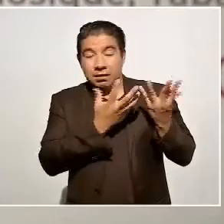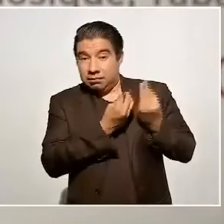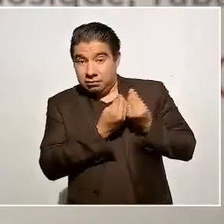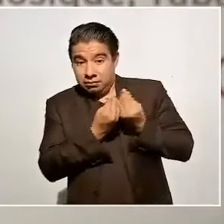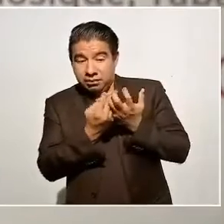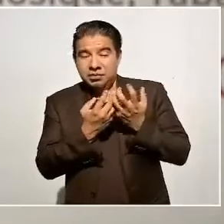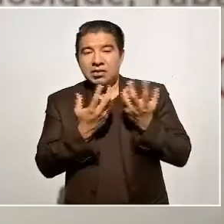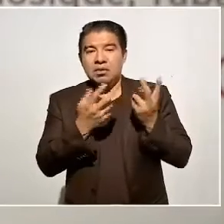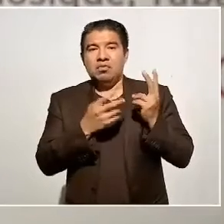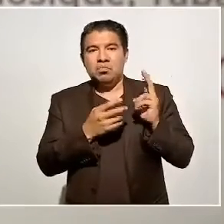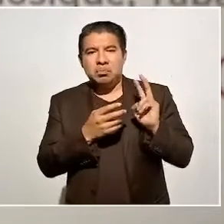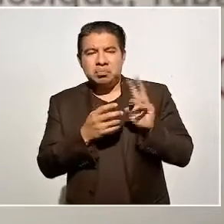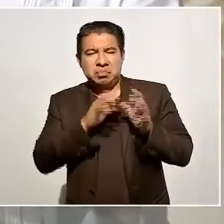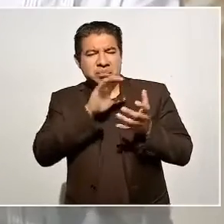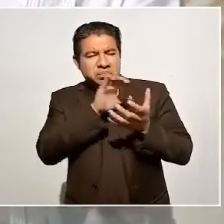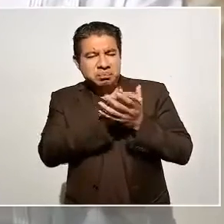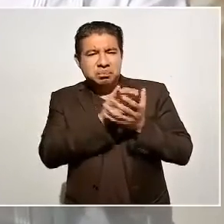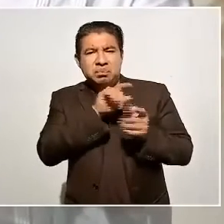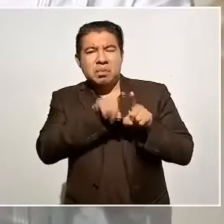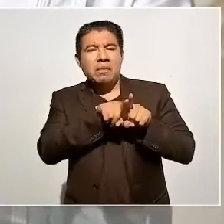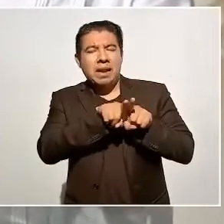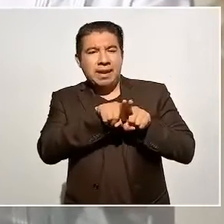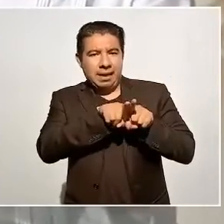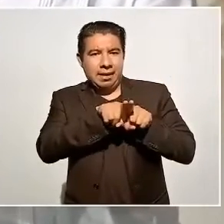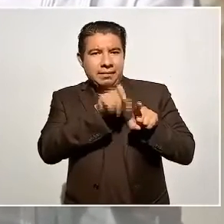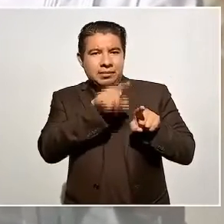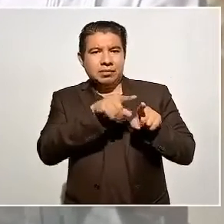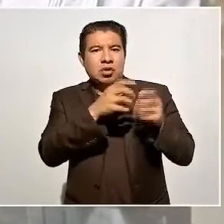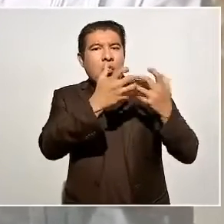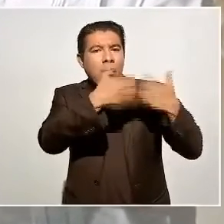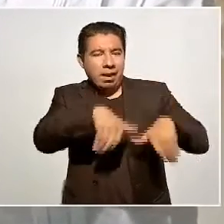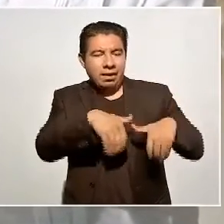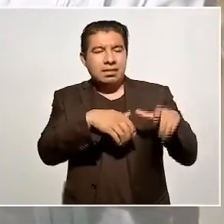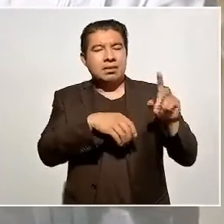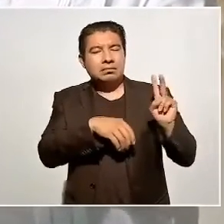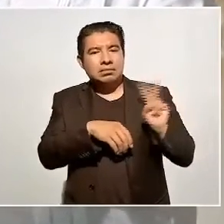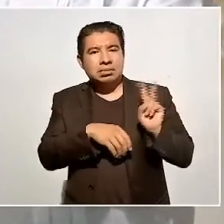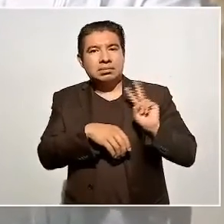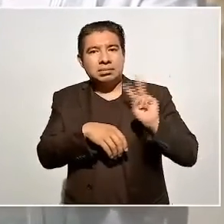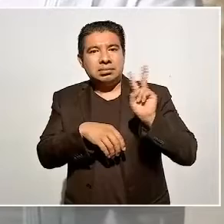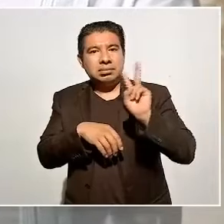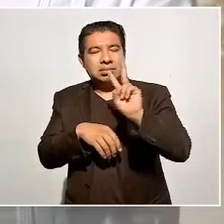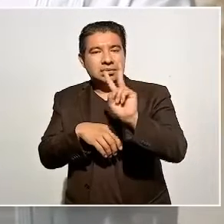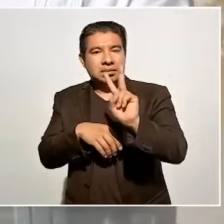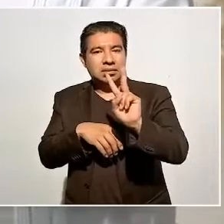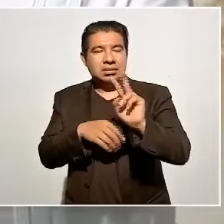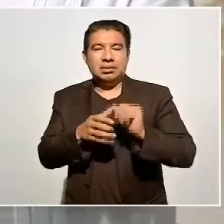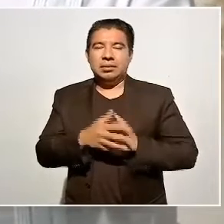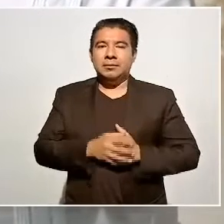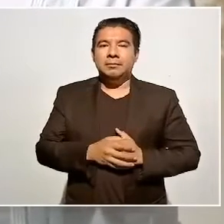las hermanas del presidente Madero a ver